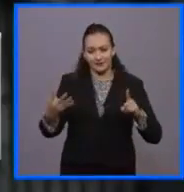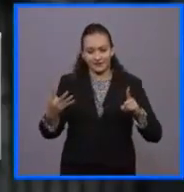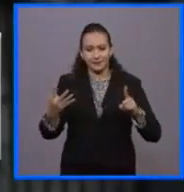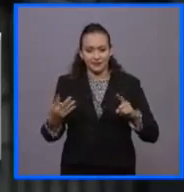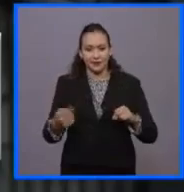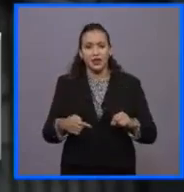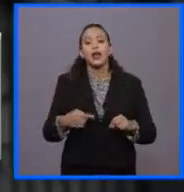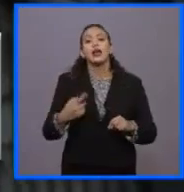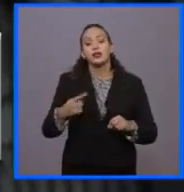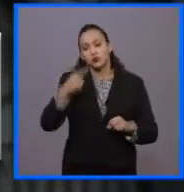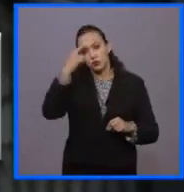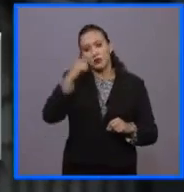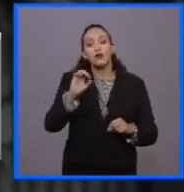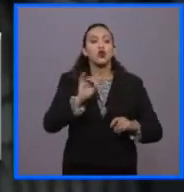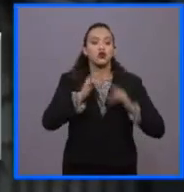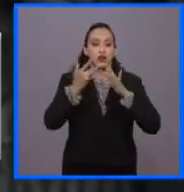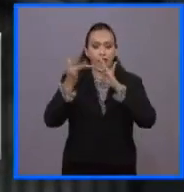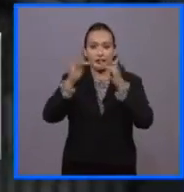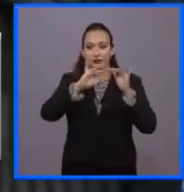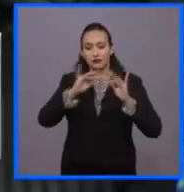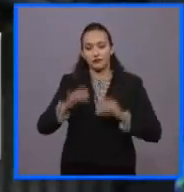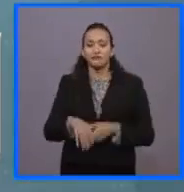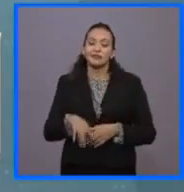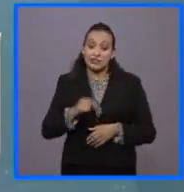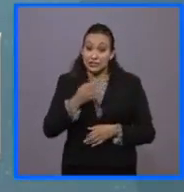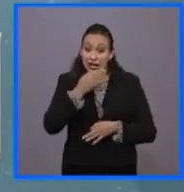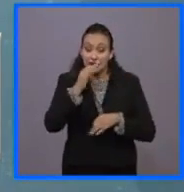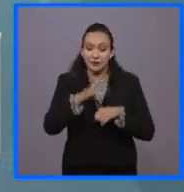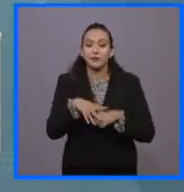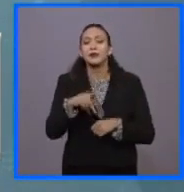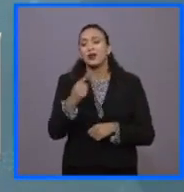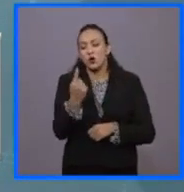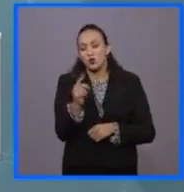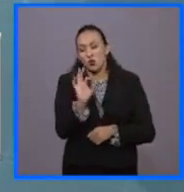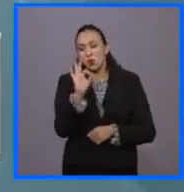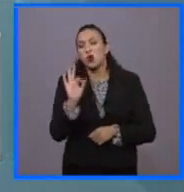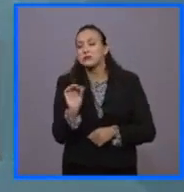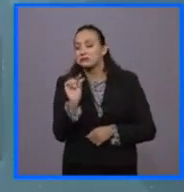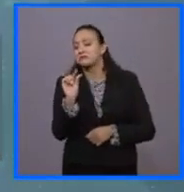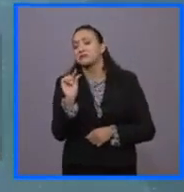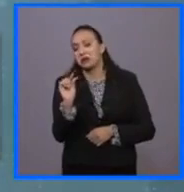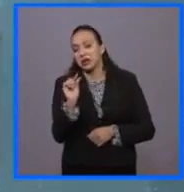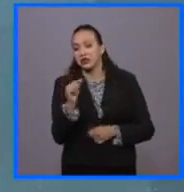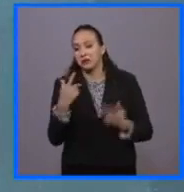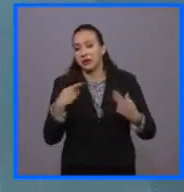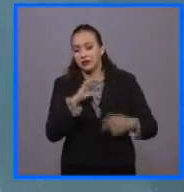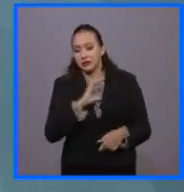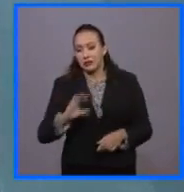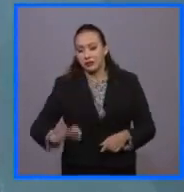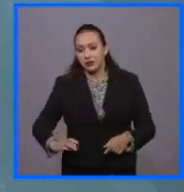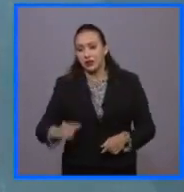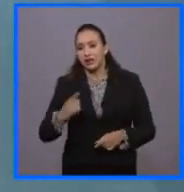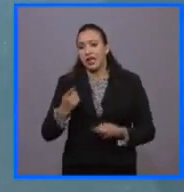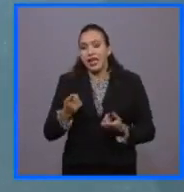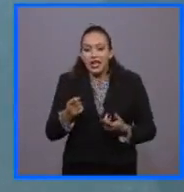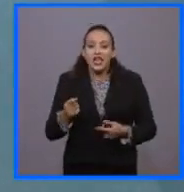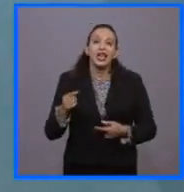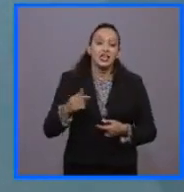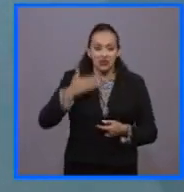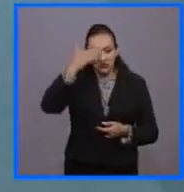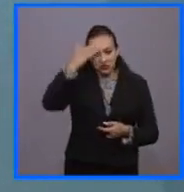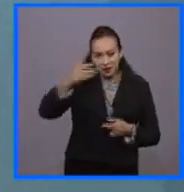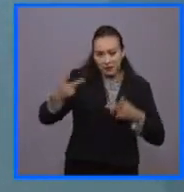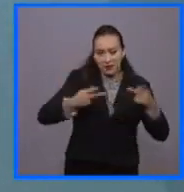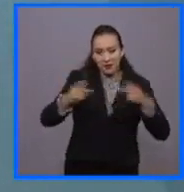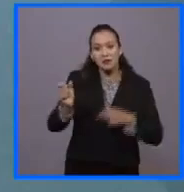sus perfiles y redes sociales. Sin embargo, menos del 1% de las y los candidatos contaban con formación o estudios en